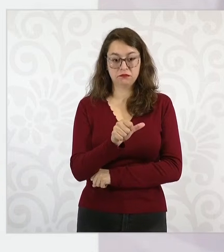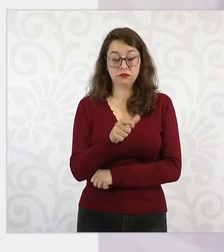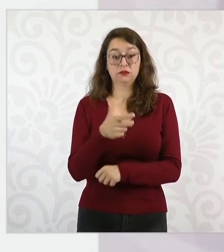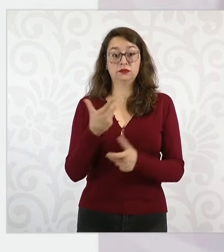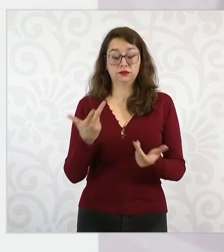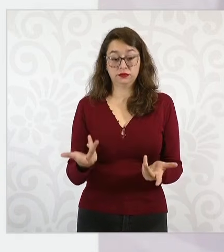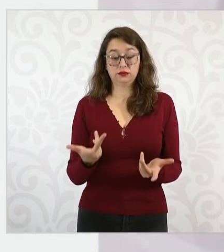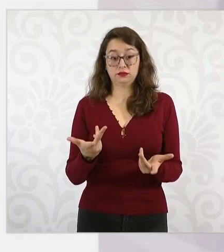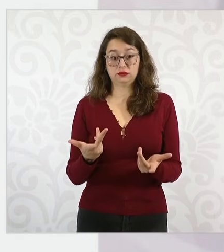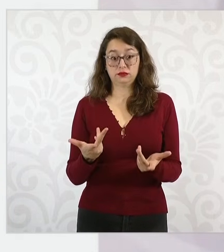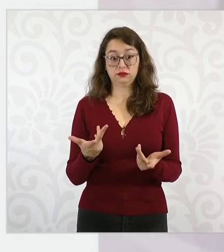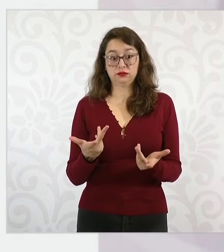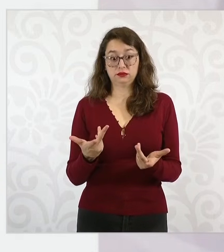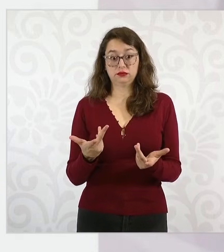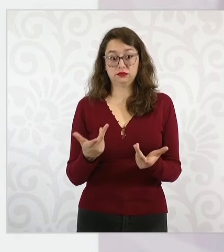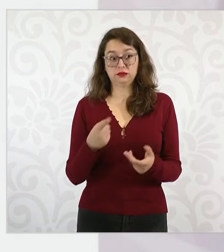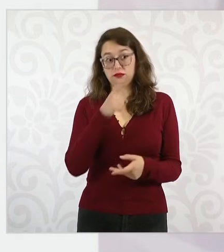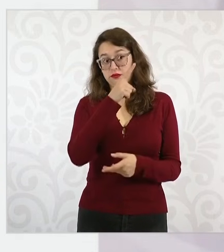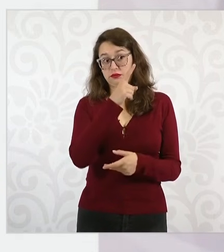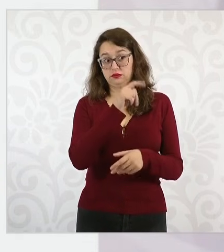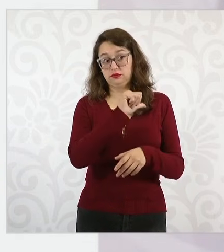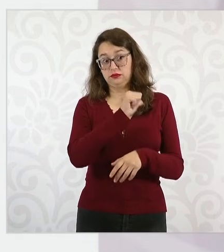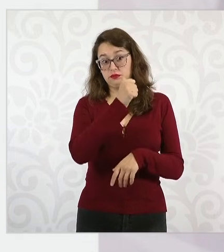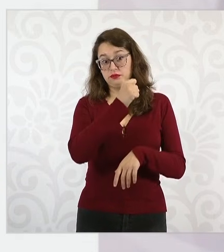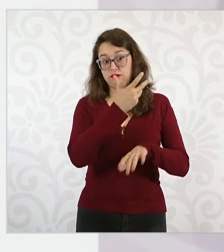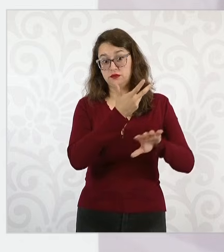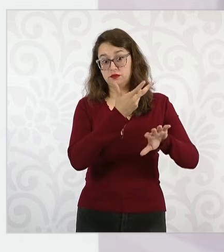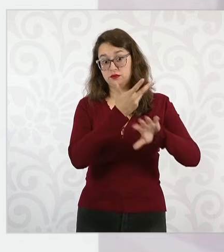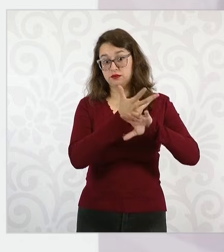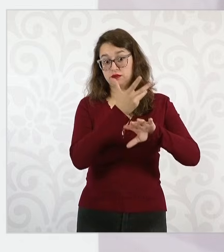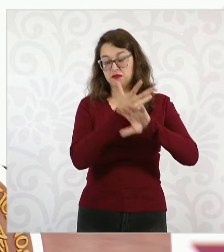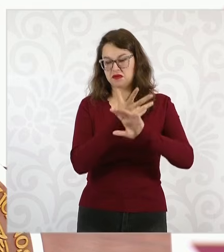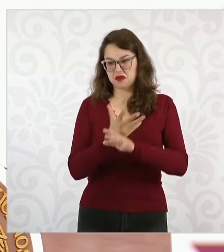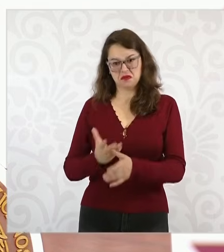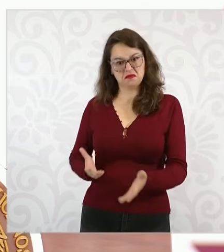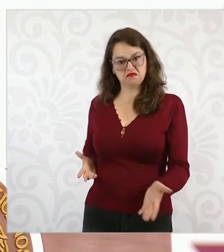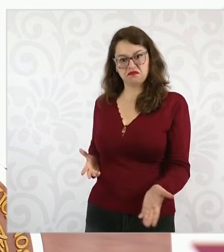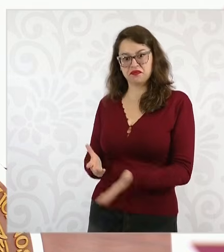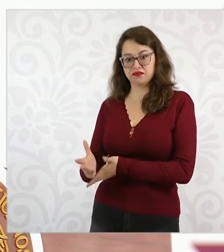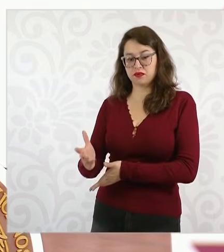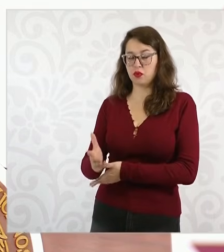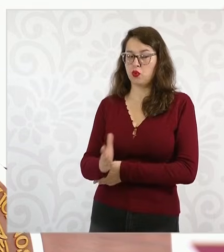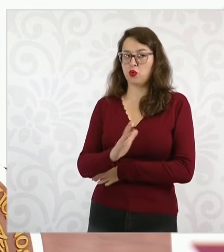poner en su justo término la injerencia o incluso la intervención.